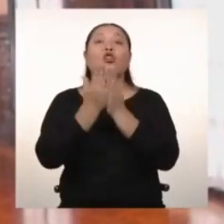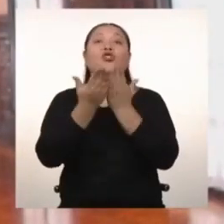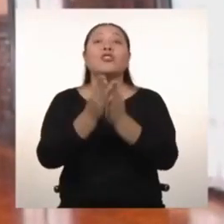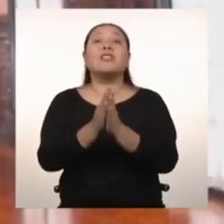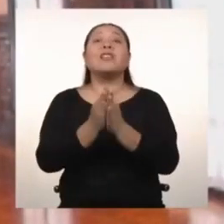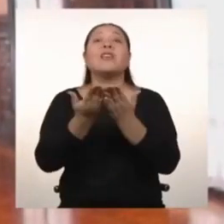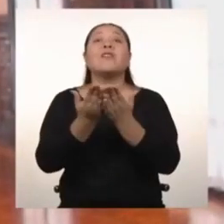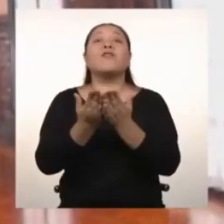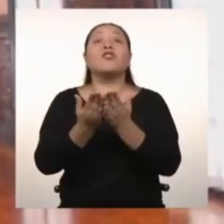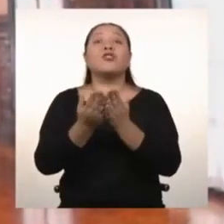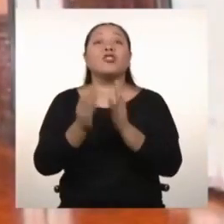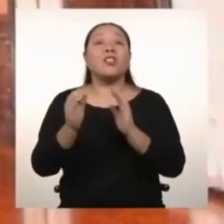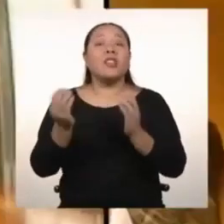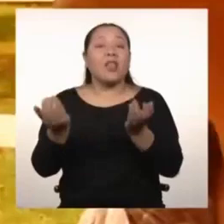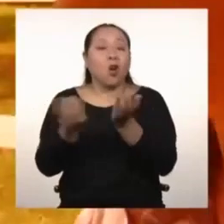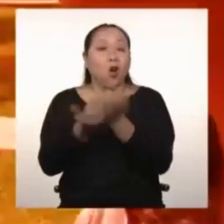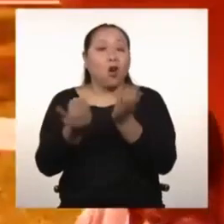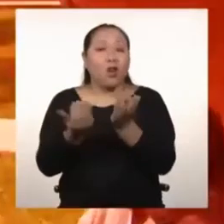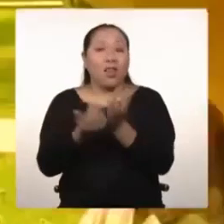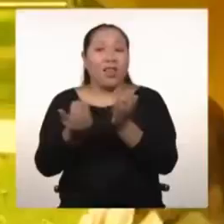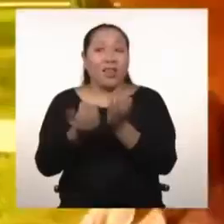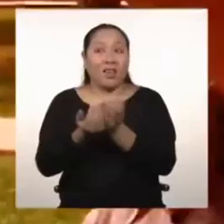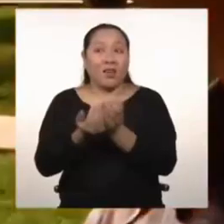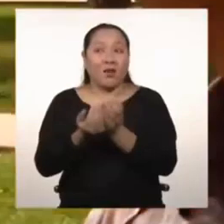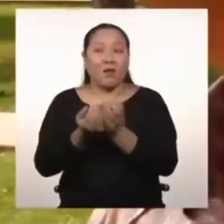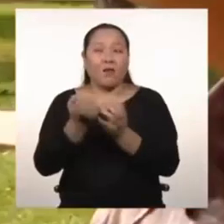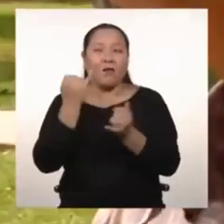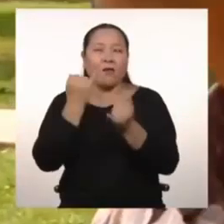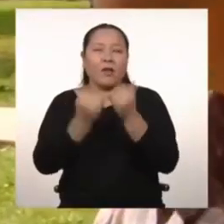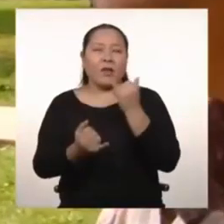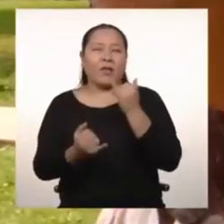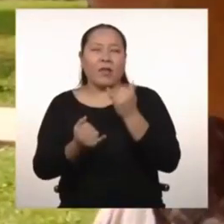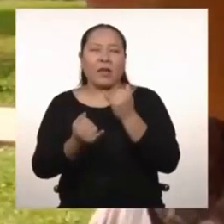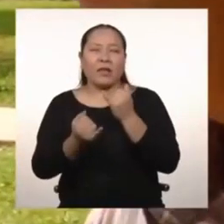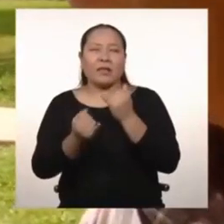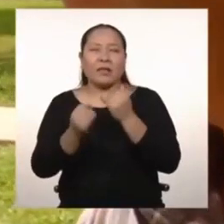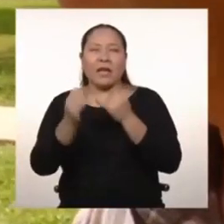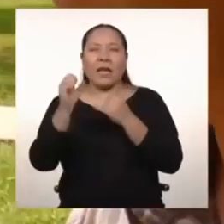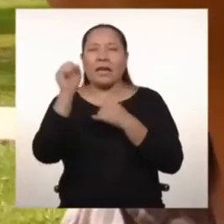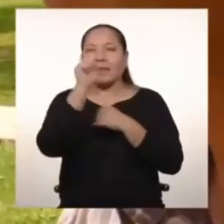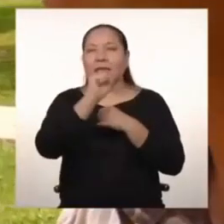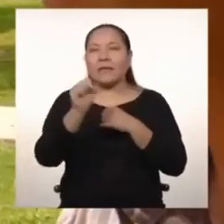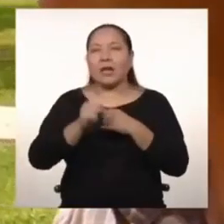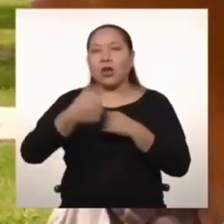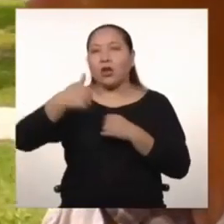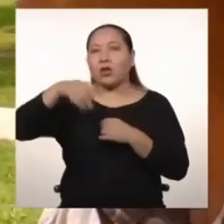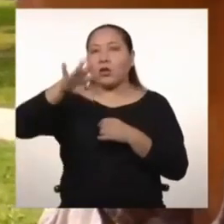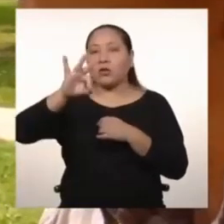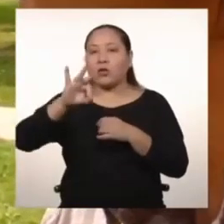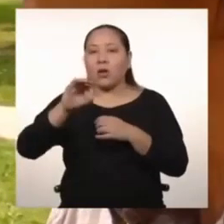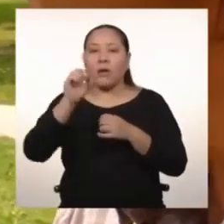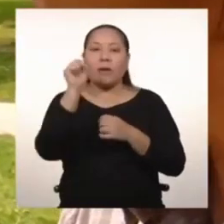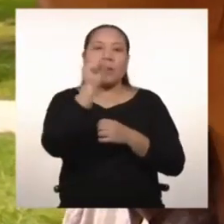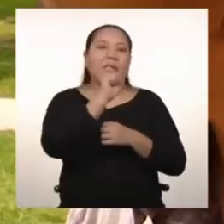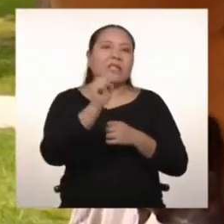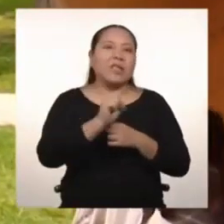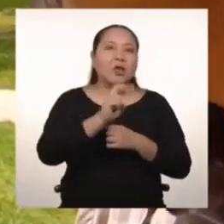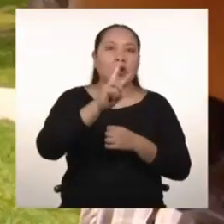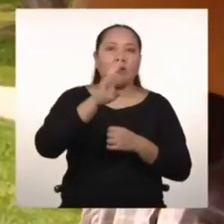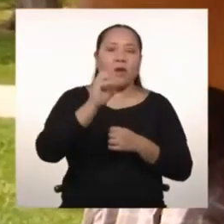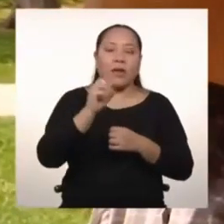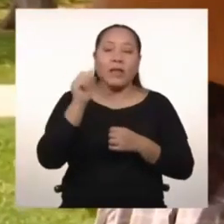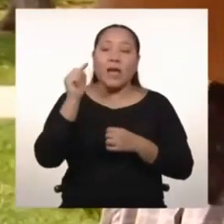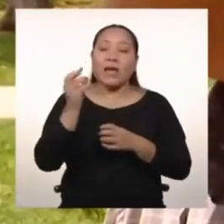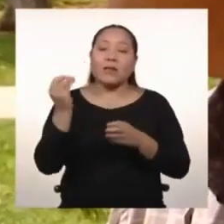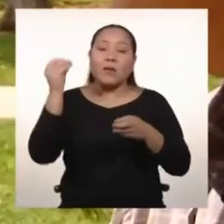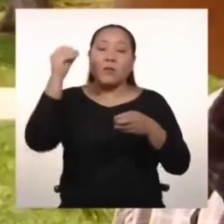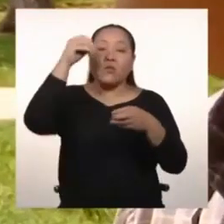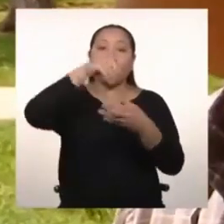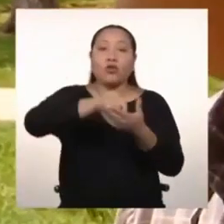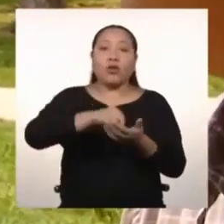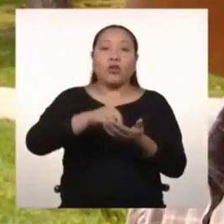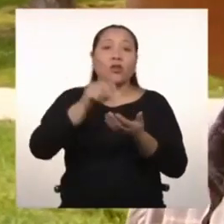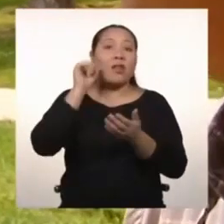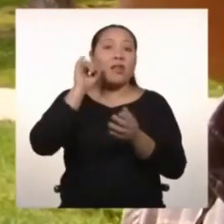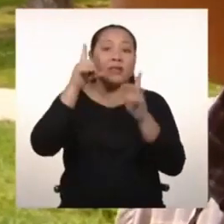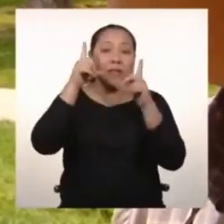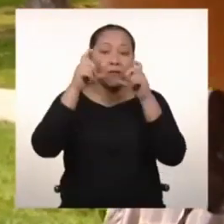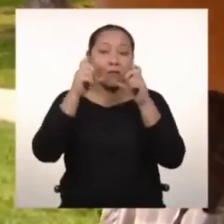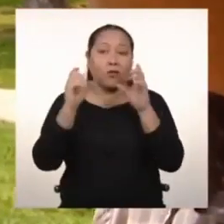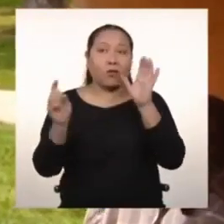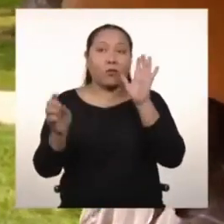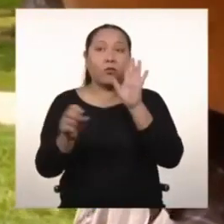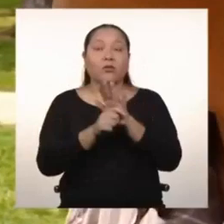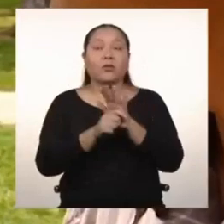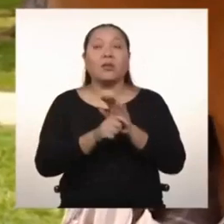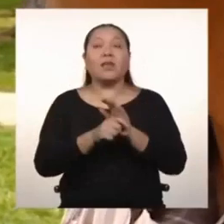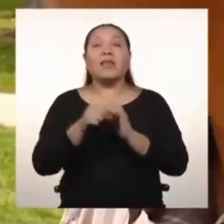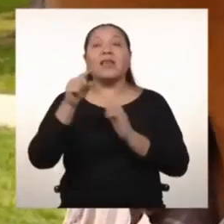escolares de fines del siglo XIX y principios del XX. Ahí se incorporaron en esos textos y de ahí es que el artista Jesús